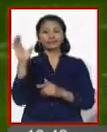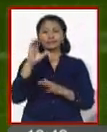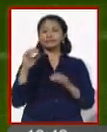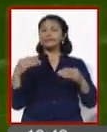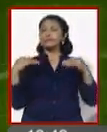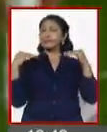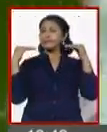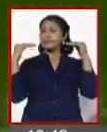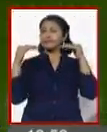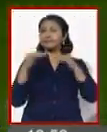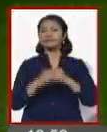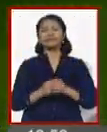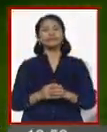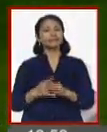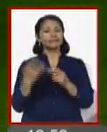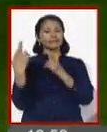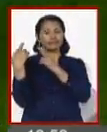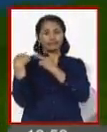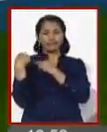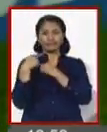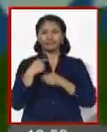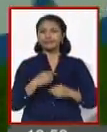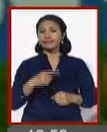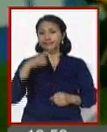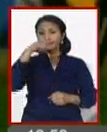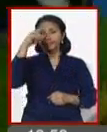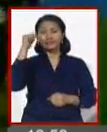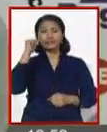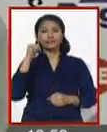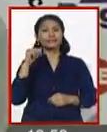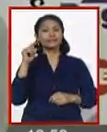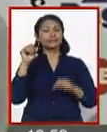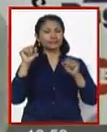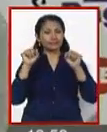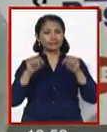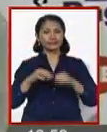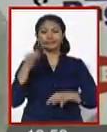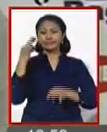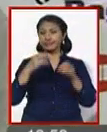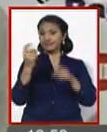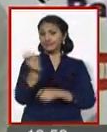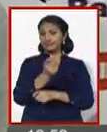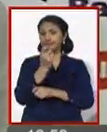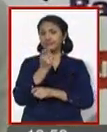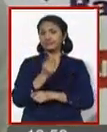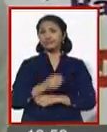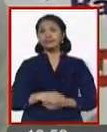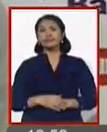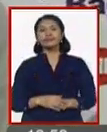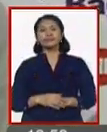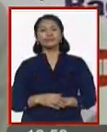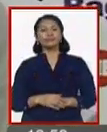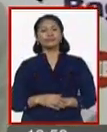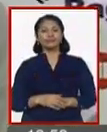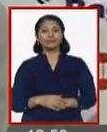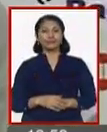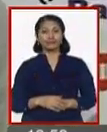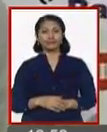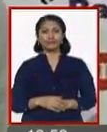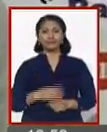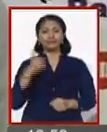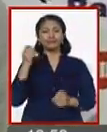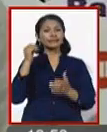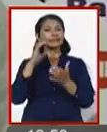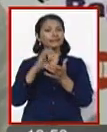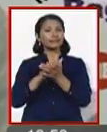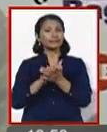buscar un empate. Una misión, según los gualdinegros, no imposible. Si ganábamos ayer no íbamos a estar clasificados. Creo